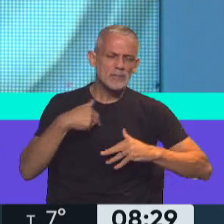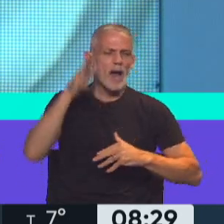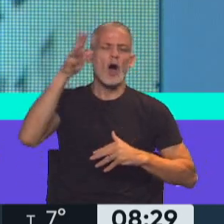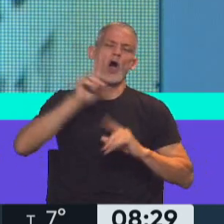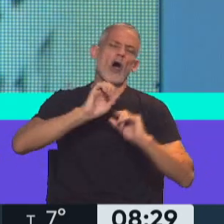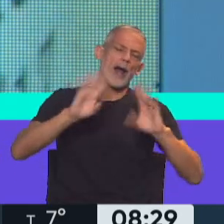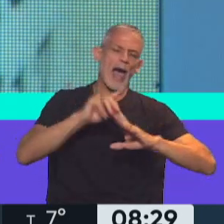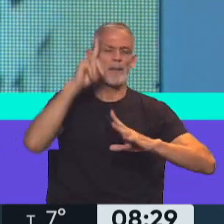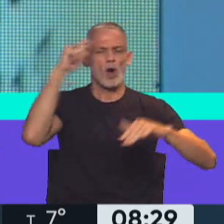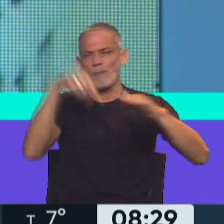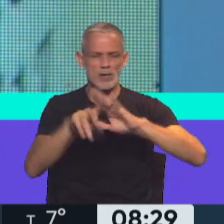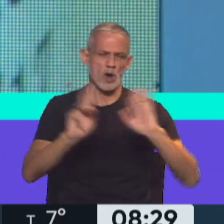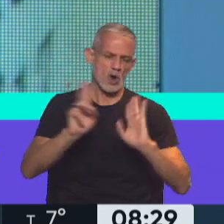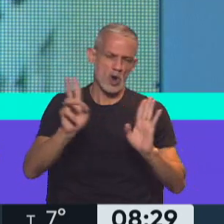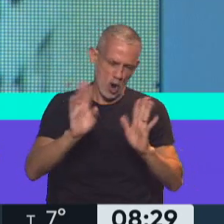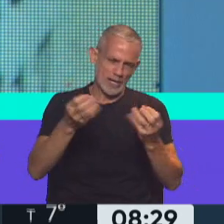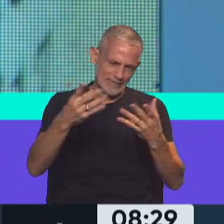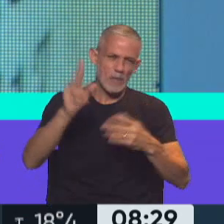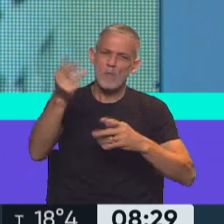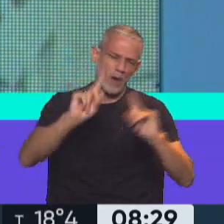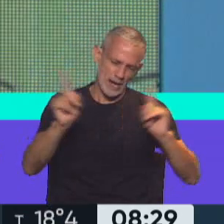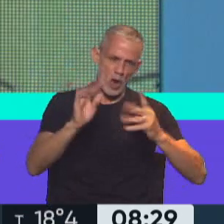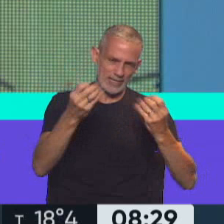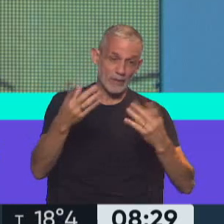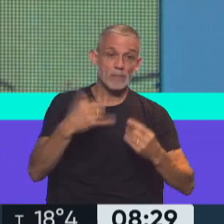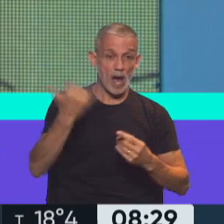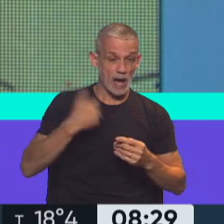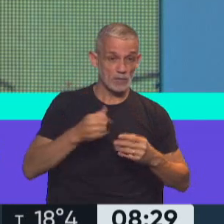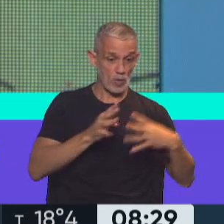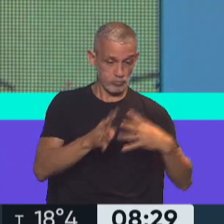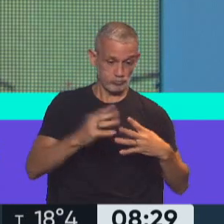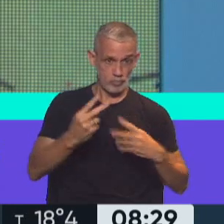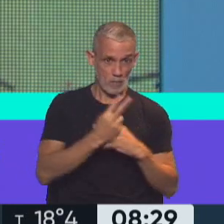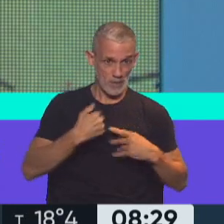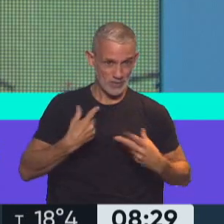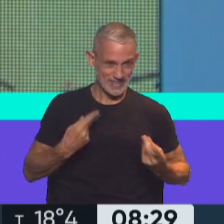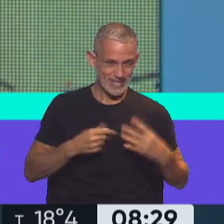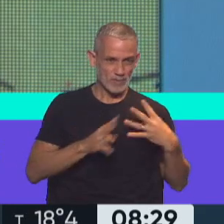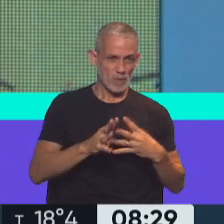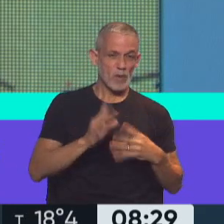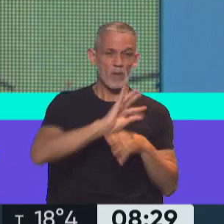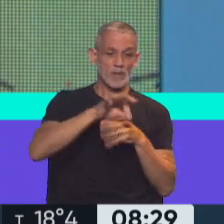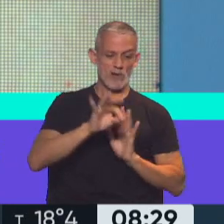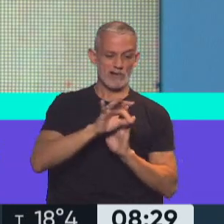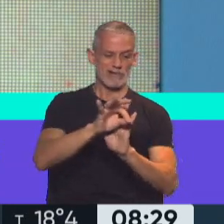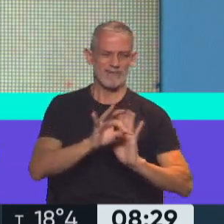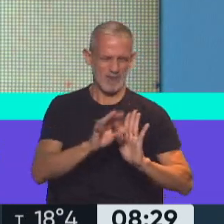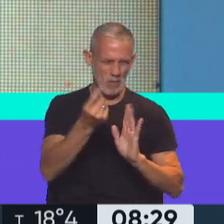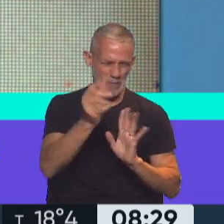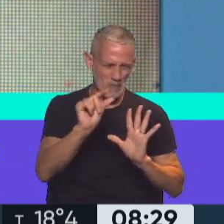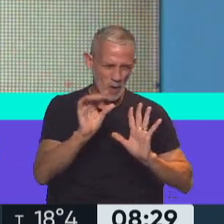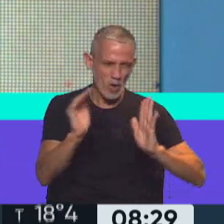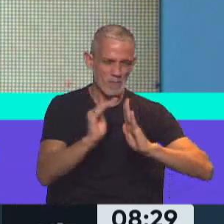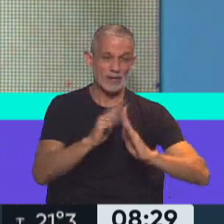evitar las formas graves, las hospitalizaciones y las muertes, también hay una protección en cuanto a la posibilidad de adquirir el virus. O sea que las